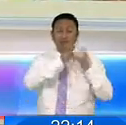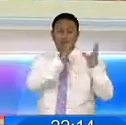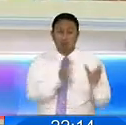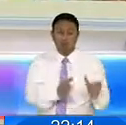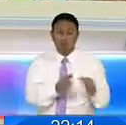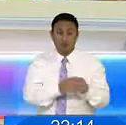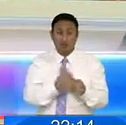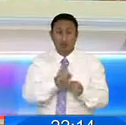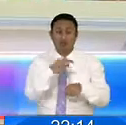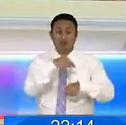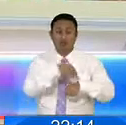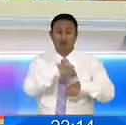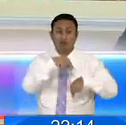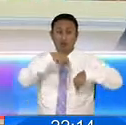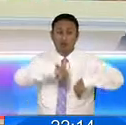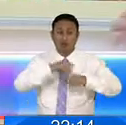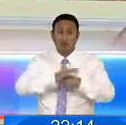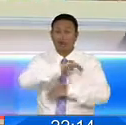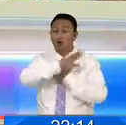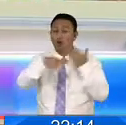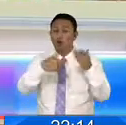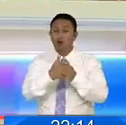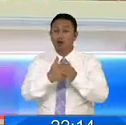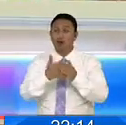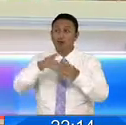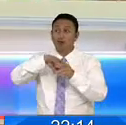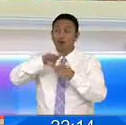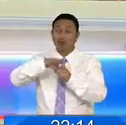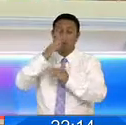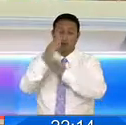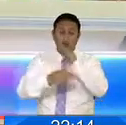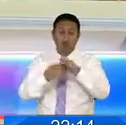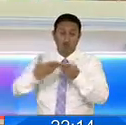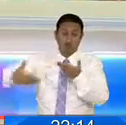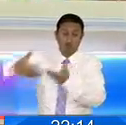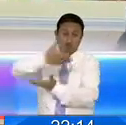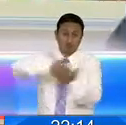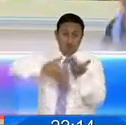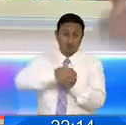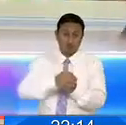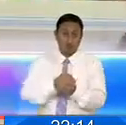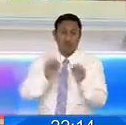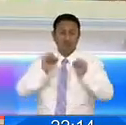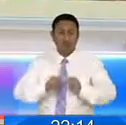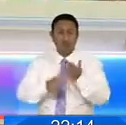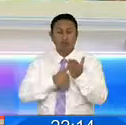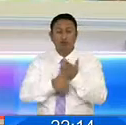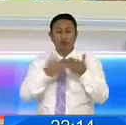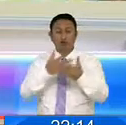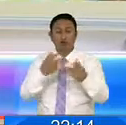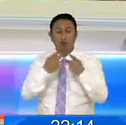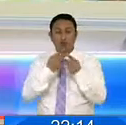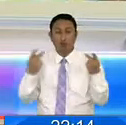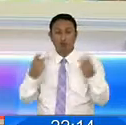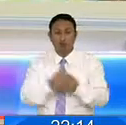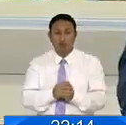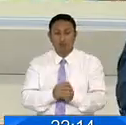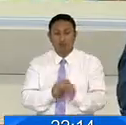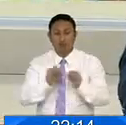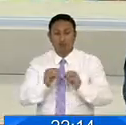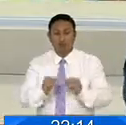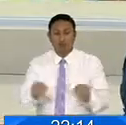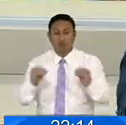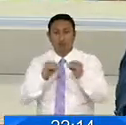este tiempo para socializar con todos los consulados a nivel mundial y también para que el Ministerio de Obras Públicas genere